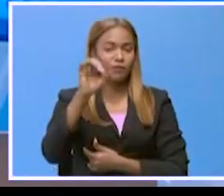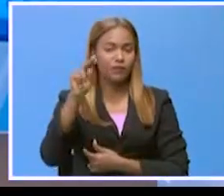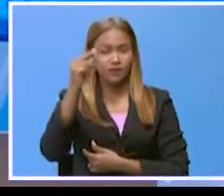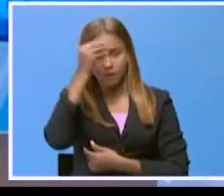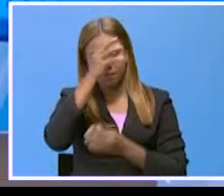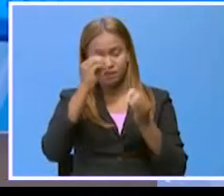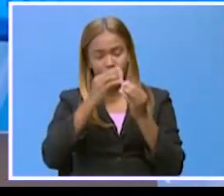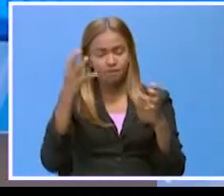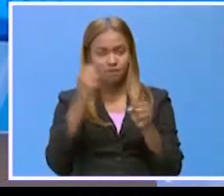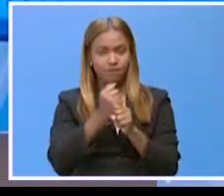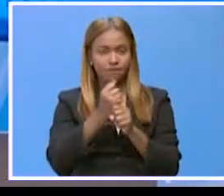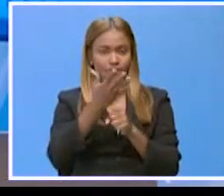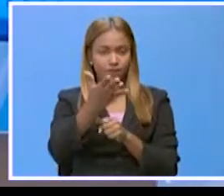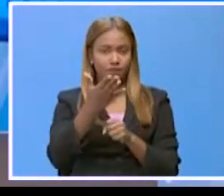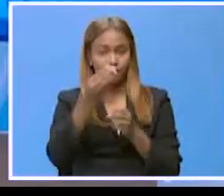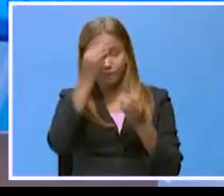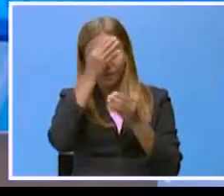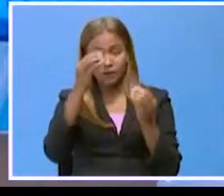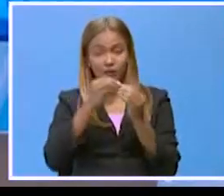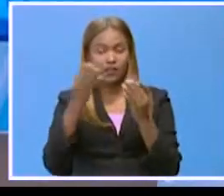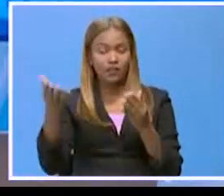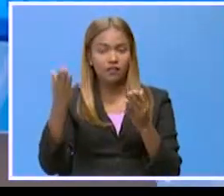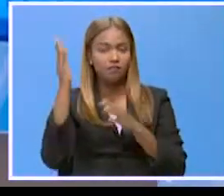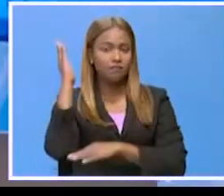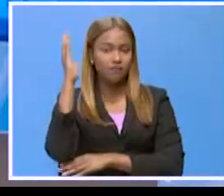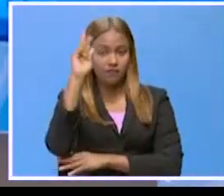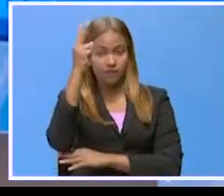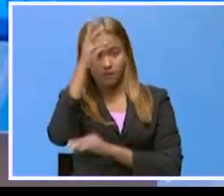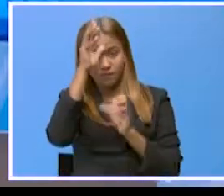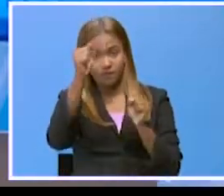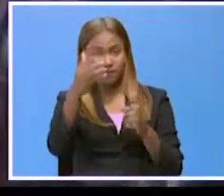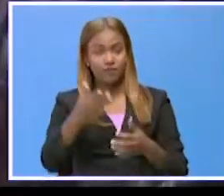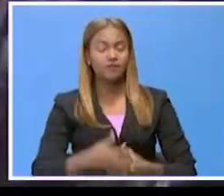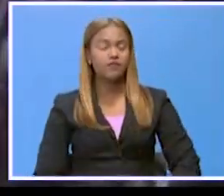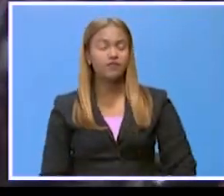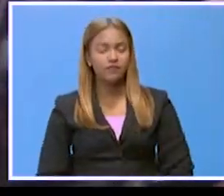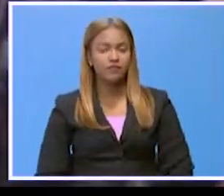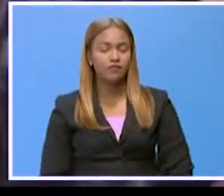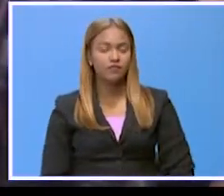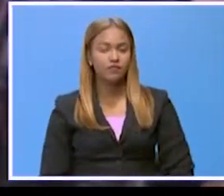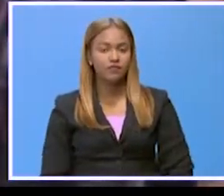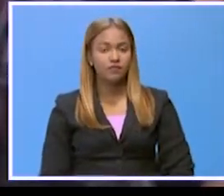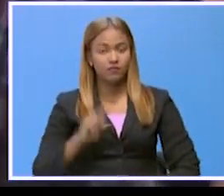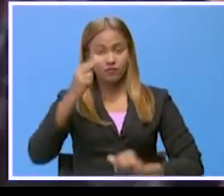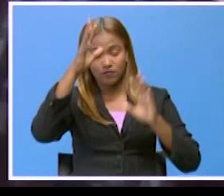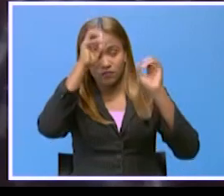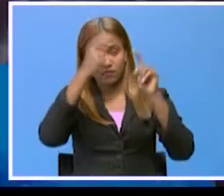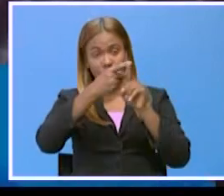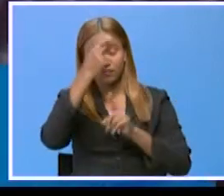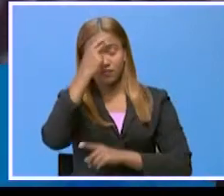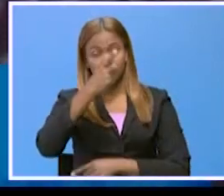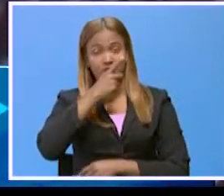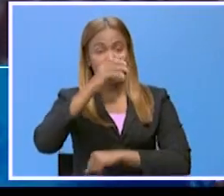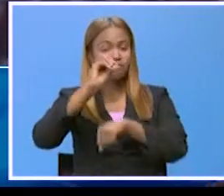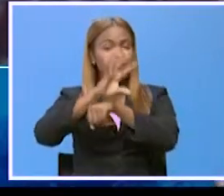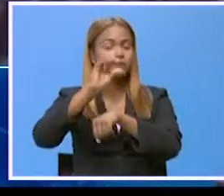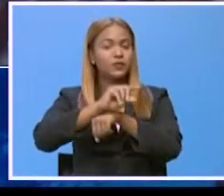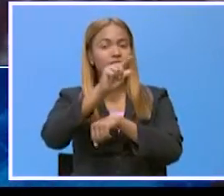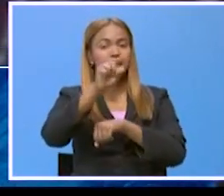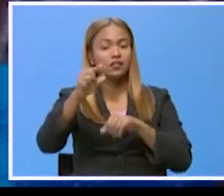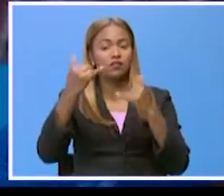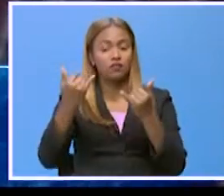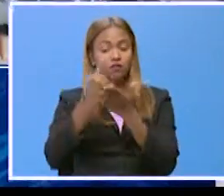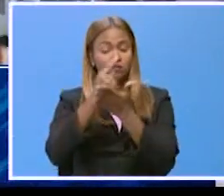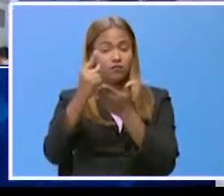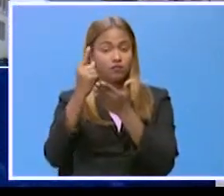completa la información y nos trae las declaraciones de la vicepresidenta la vicepresidenta de la república exhortó a que en esta